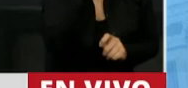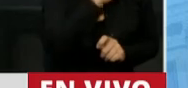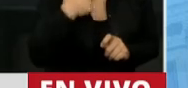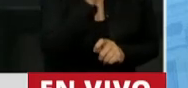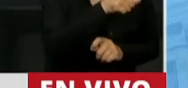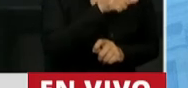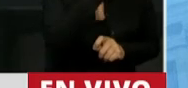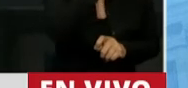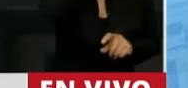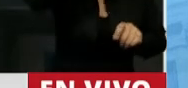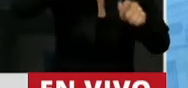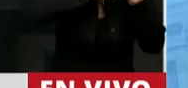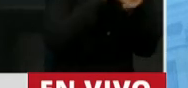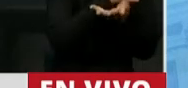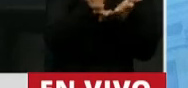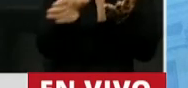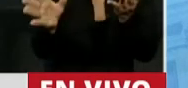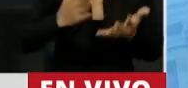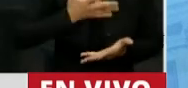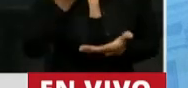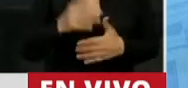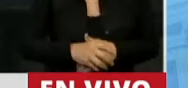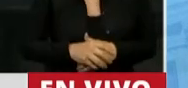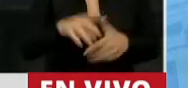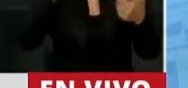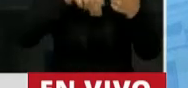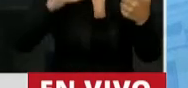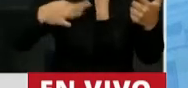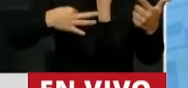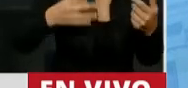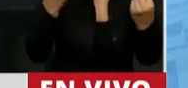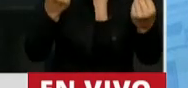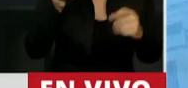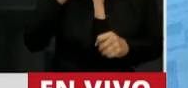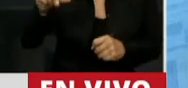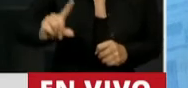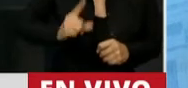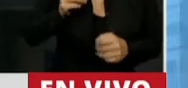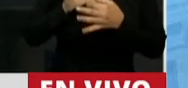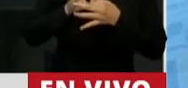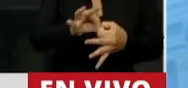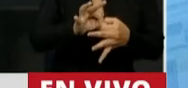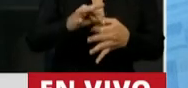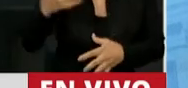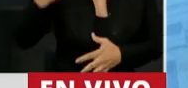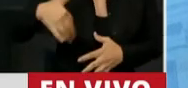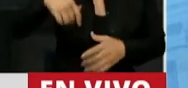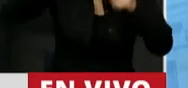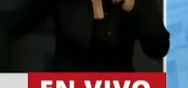amor parten todos los demás. Ciudadano porque su orgullo de pertenencia y su sentido de la